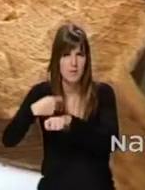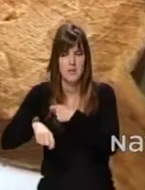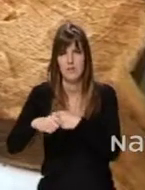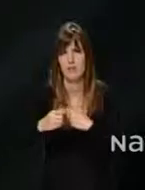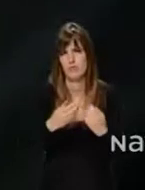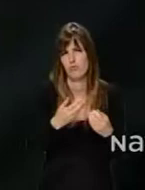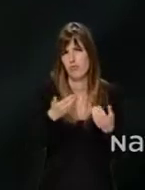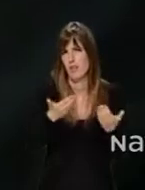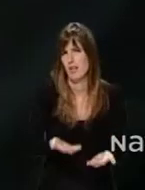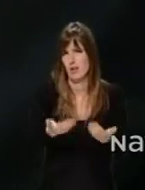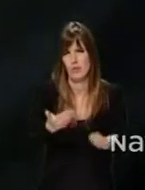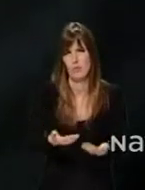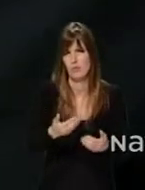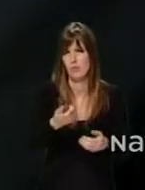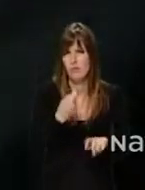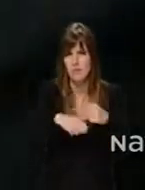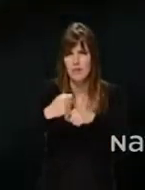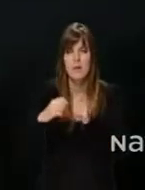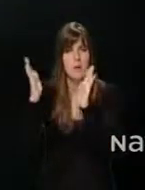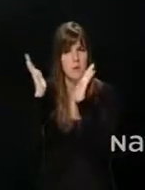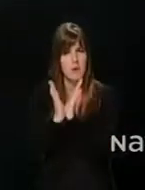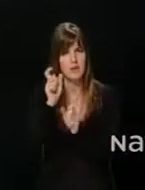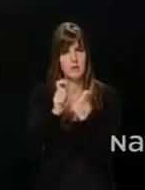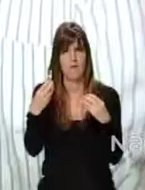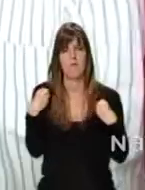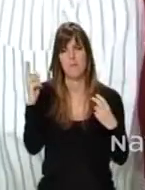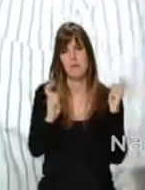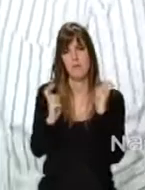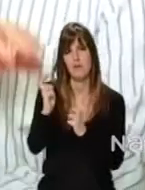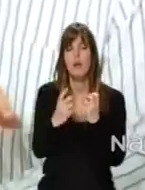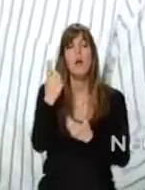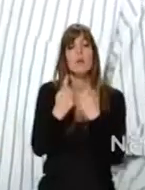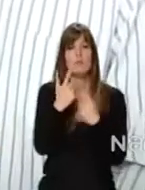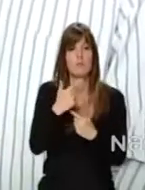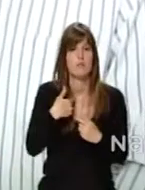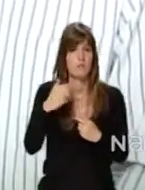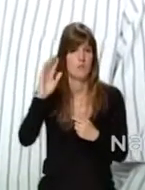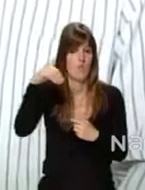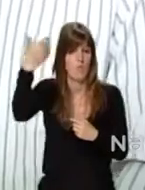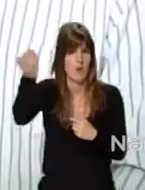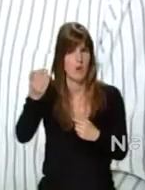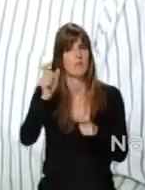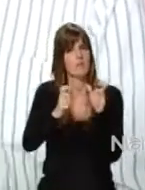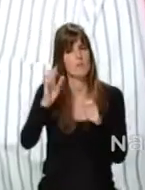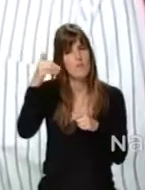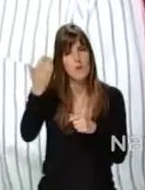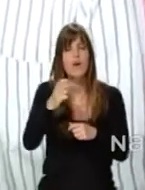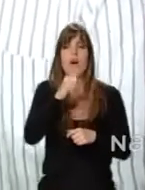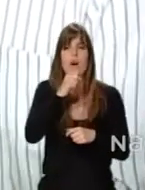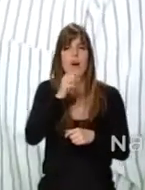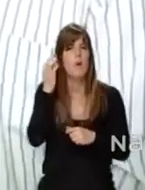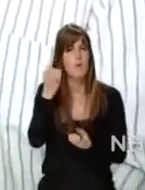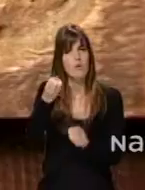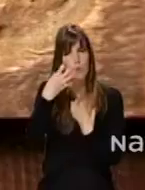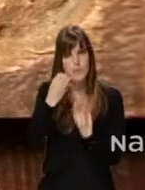hacían cientos de kilos, vendía gente de todo el valle a comprar. Yo tengo oído que habían venido hasta del otro lado, e incluso la abuela contó una vez